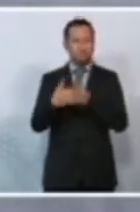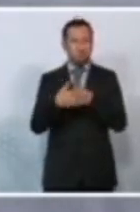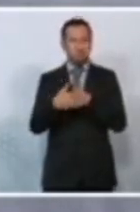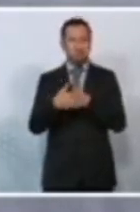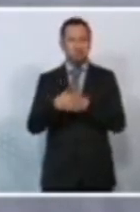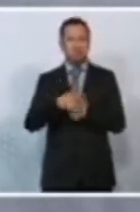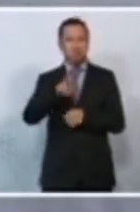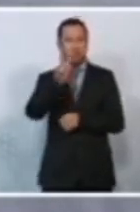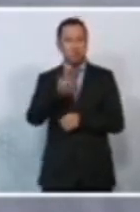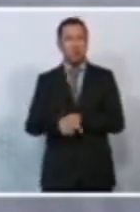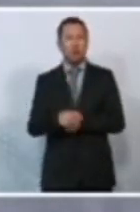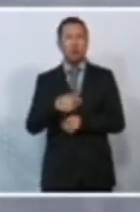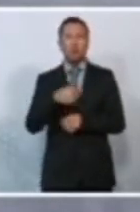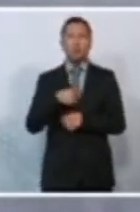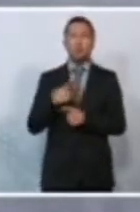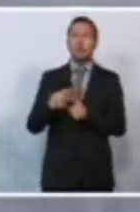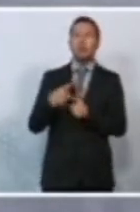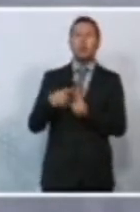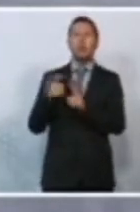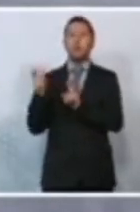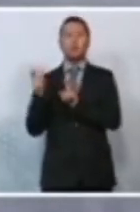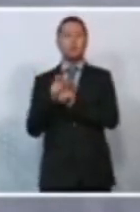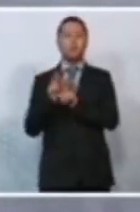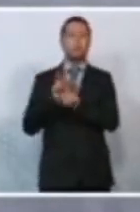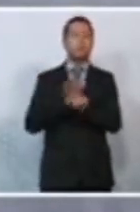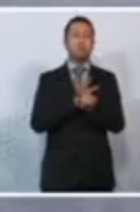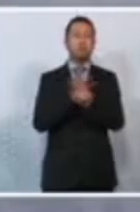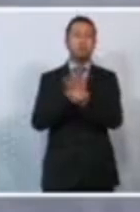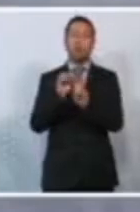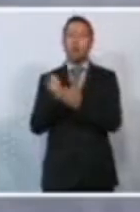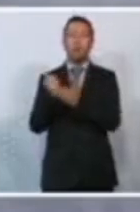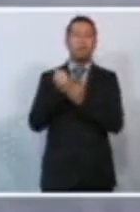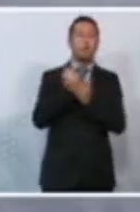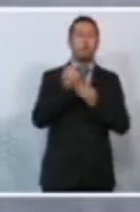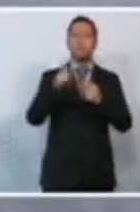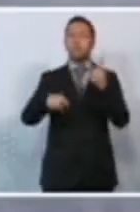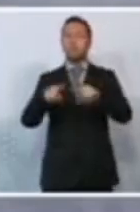como tú, sin ayudantía, sin guardaespaldas, como lo he